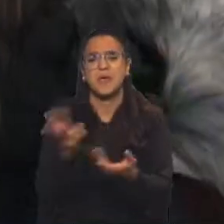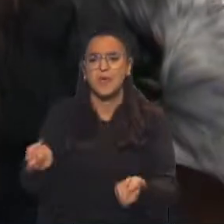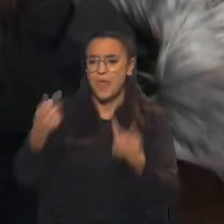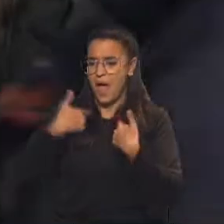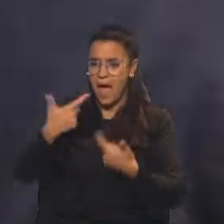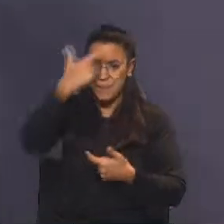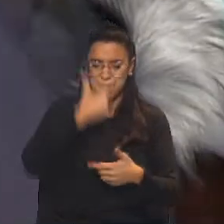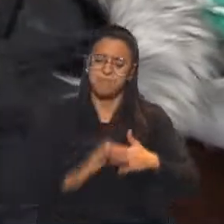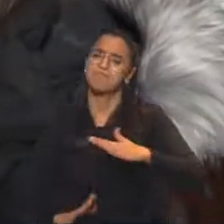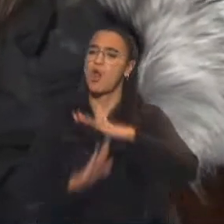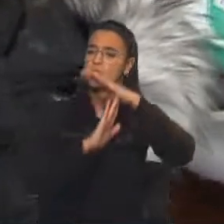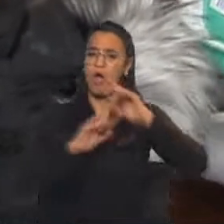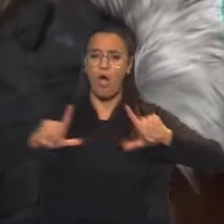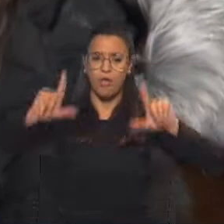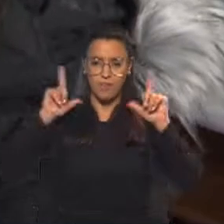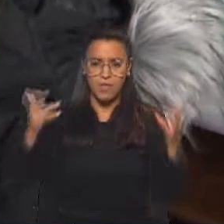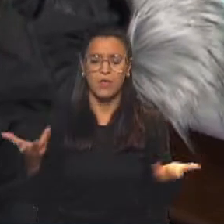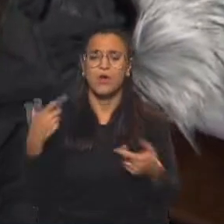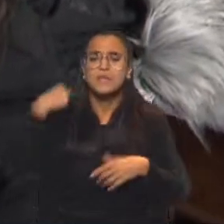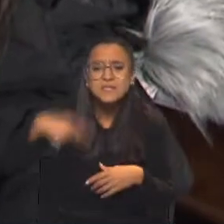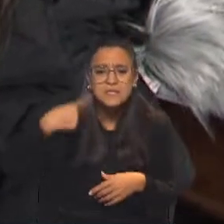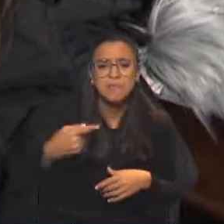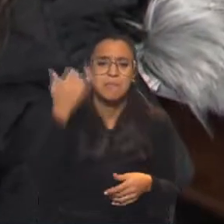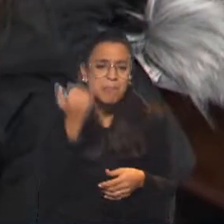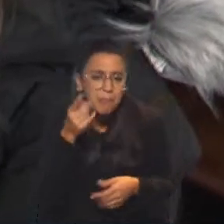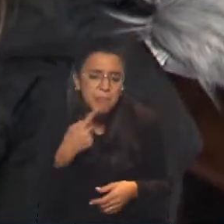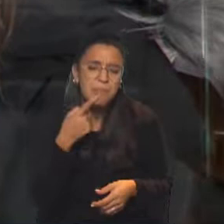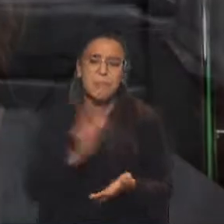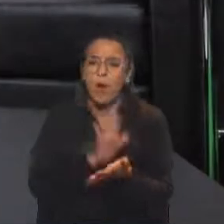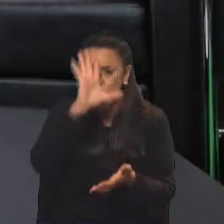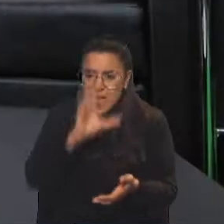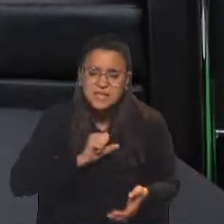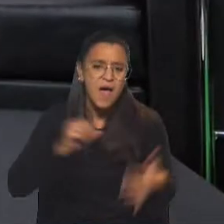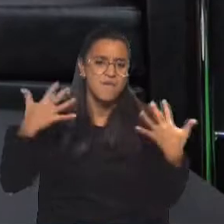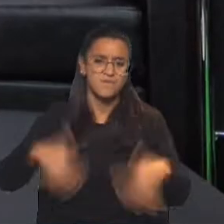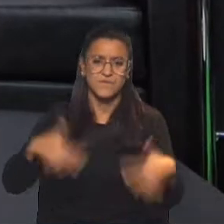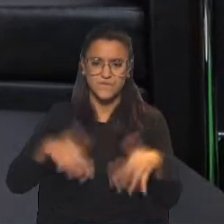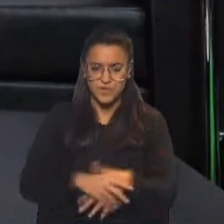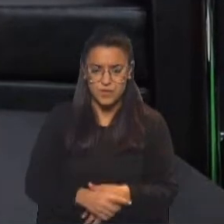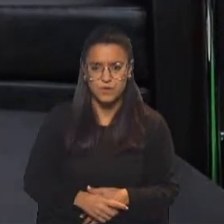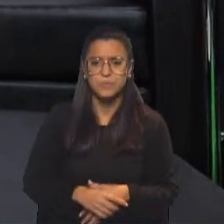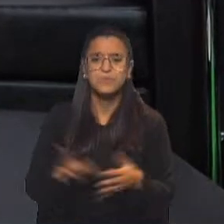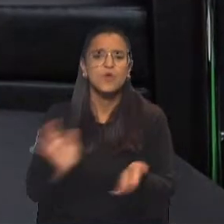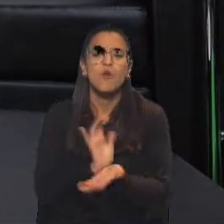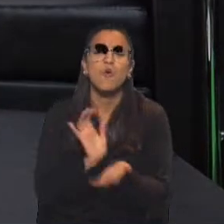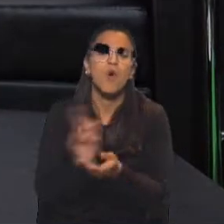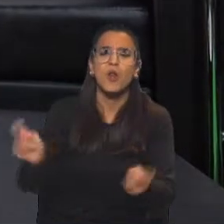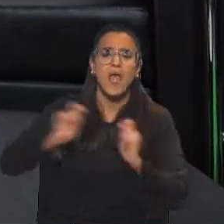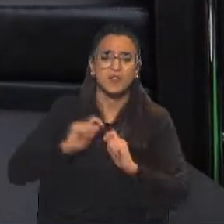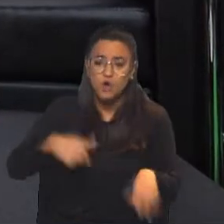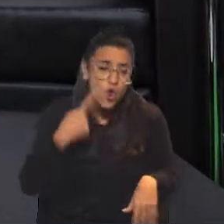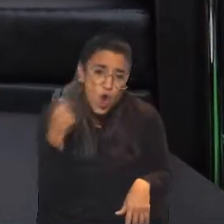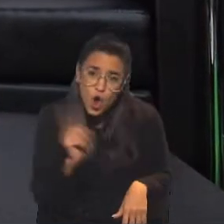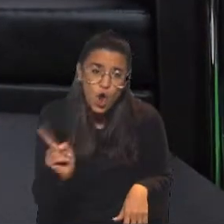que es protagónico, que es, está todo el tiempo ahí, que es un reto total, fue como un regalo y yo que no